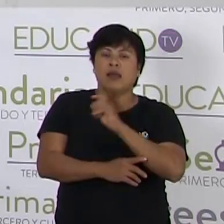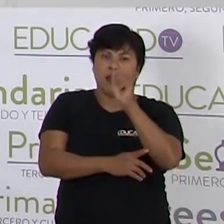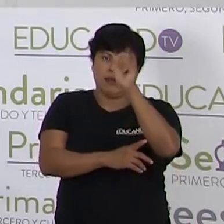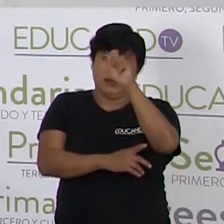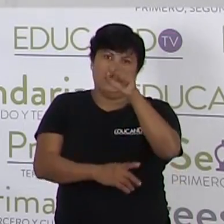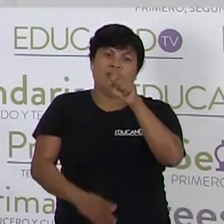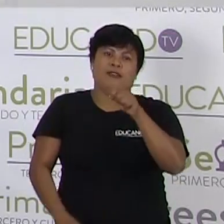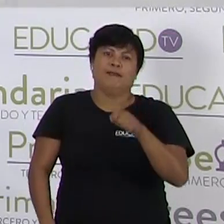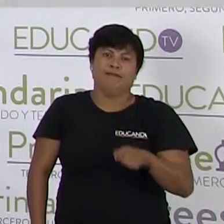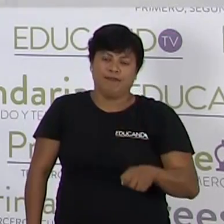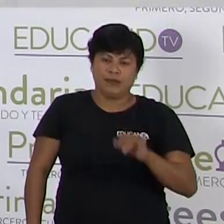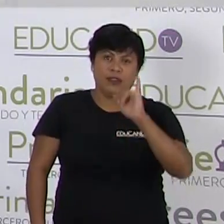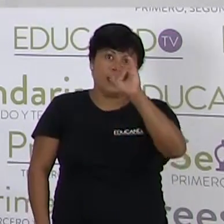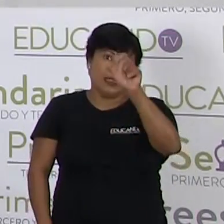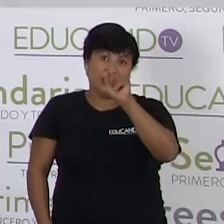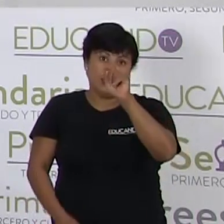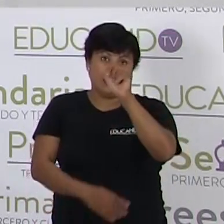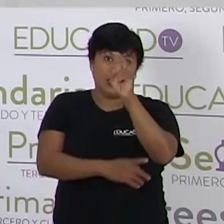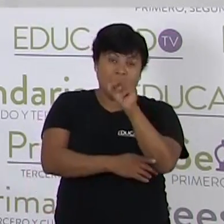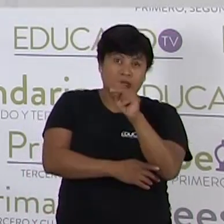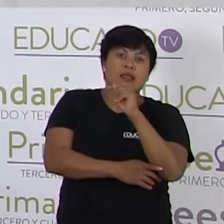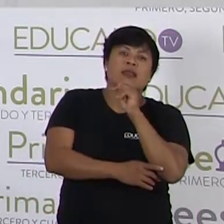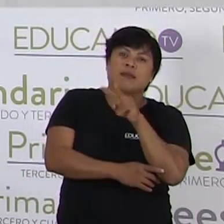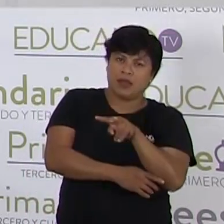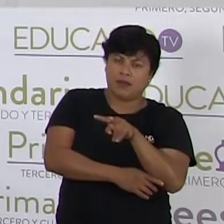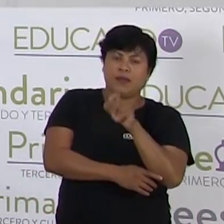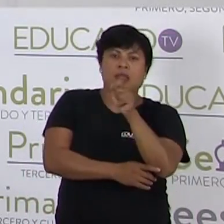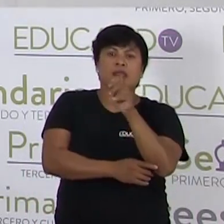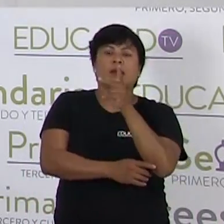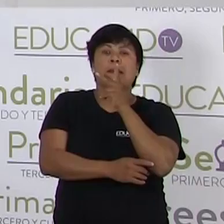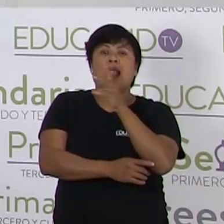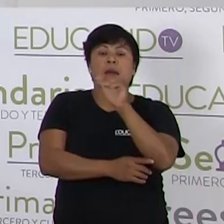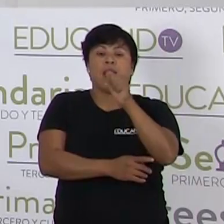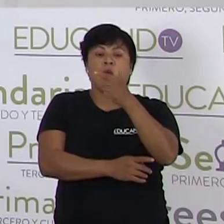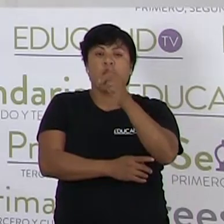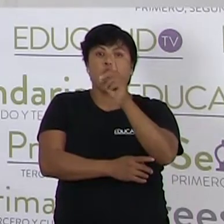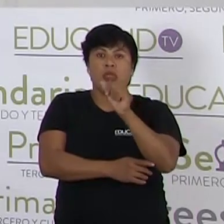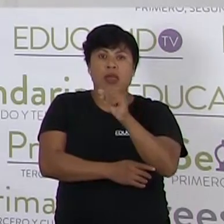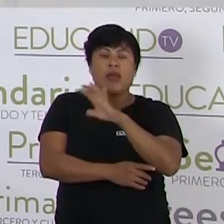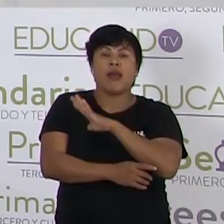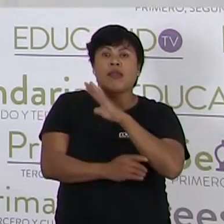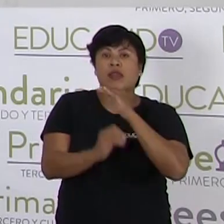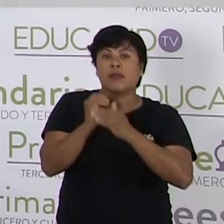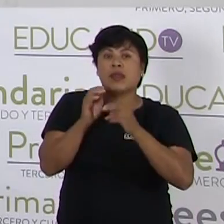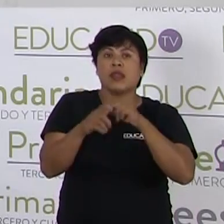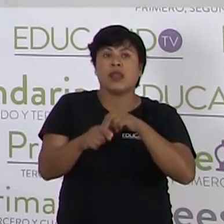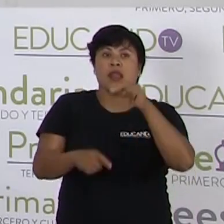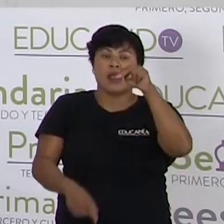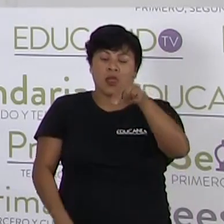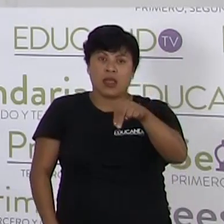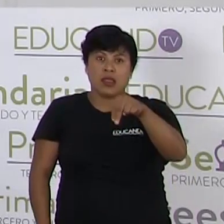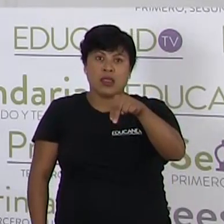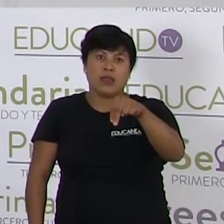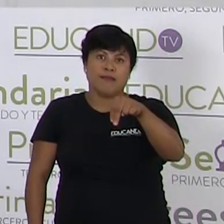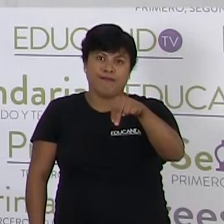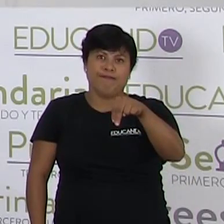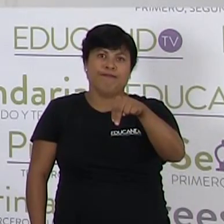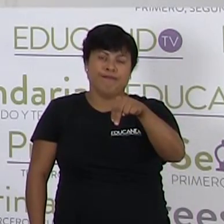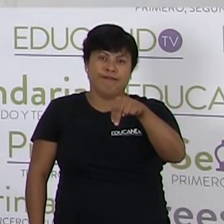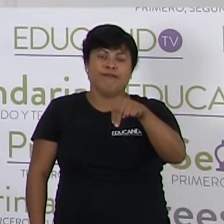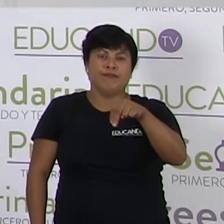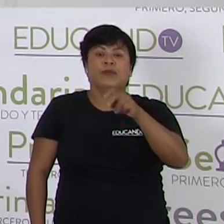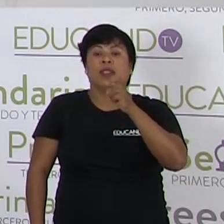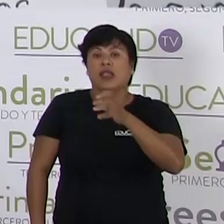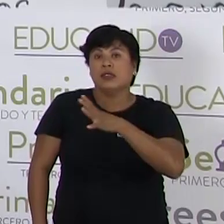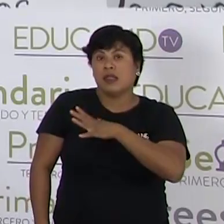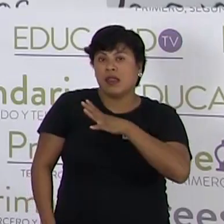acento. Ixtlán también es una palabra aguda que termina en N y por lo tanto